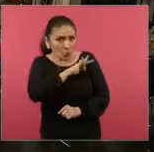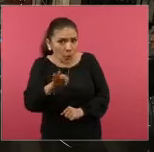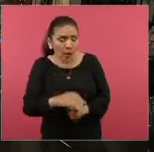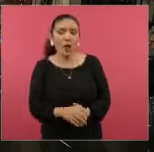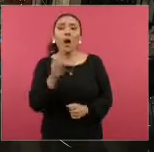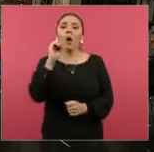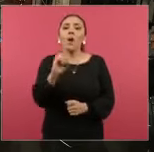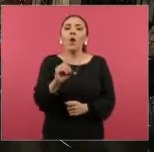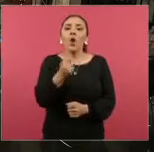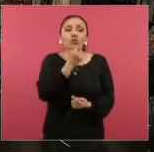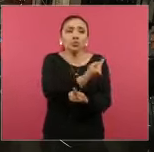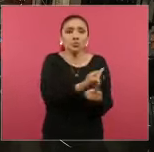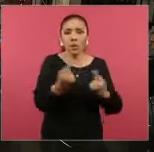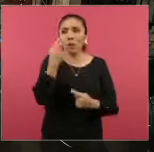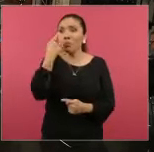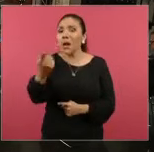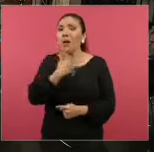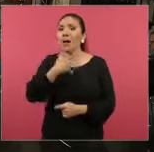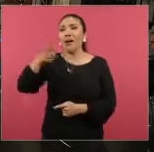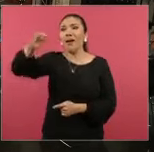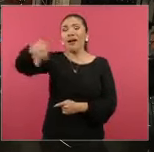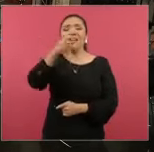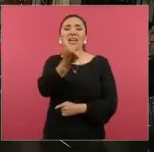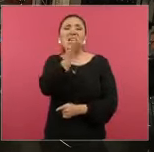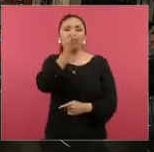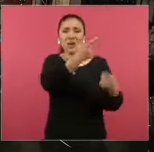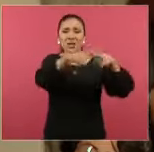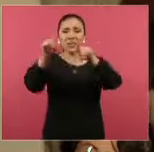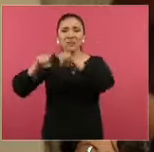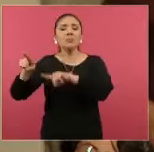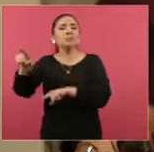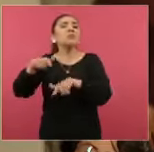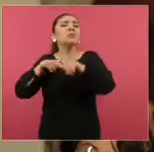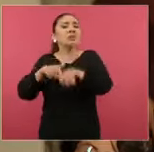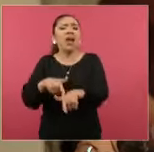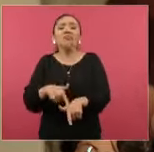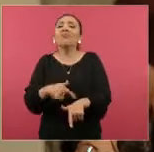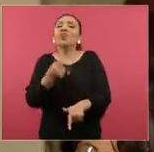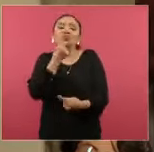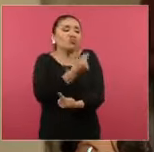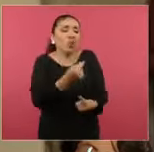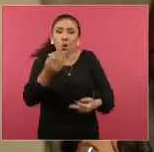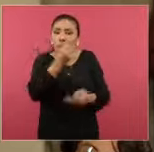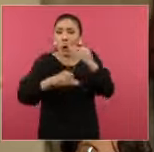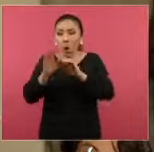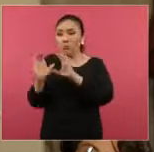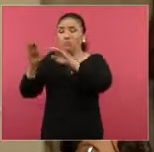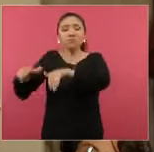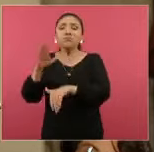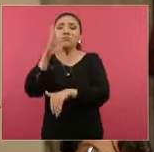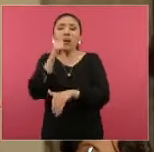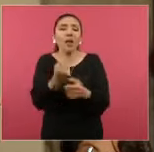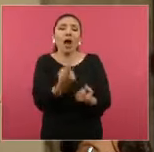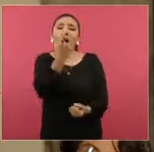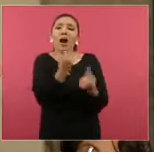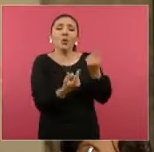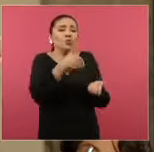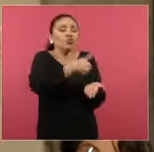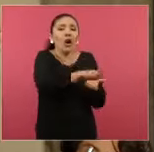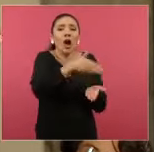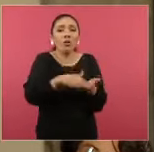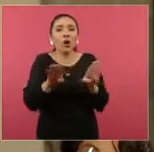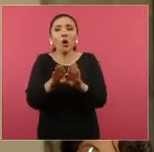a estas instituciones que a la mera hora van a seguir rechazando niños y los niños se van a quedar